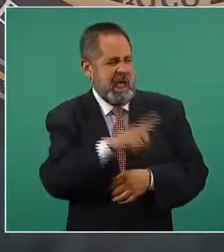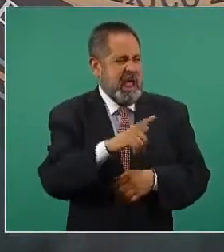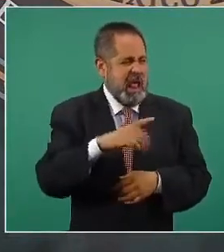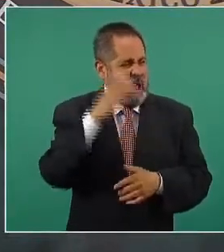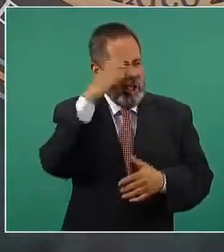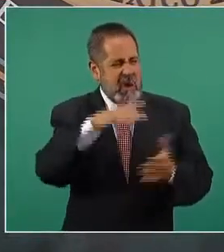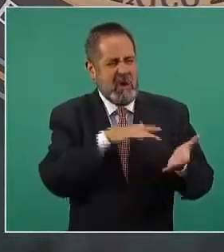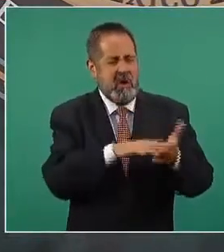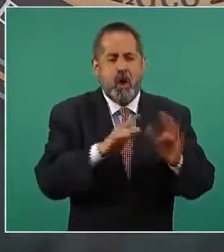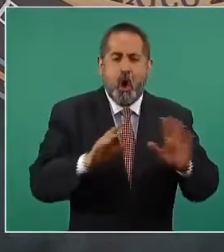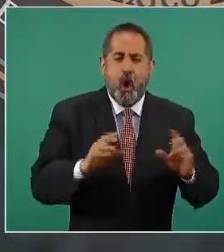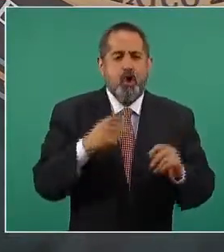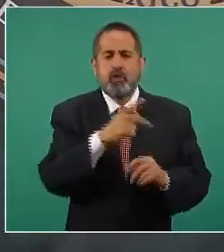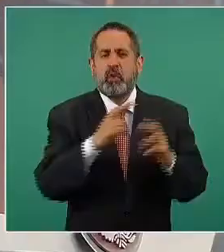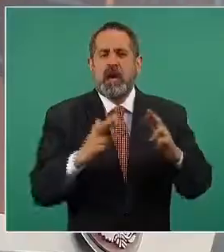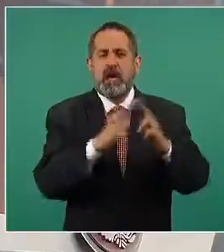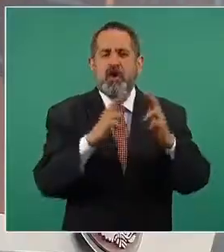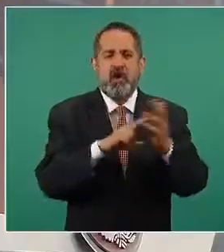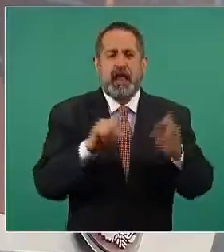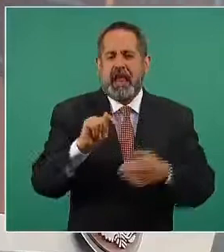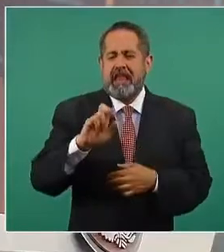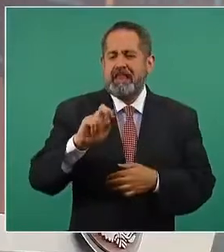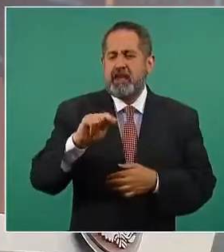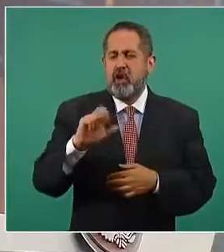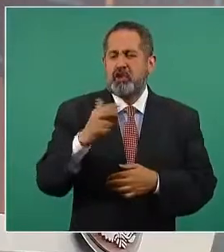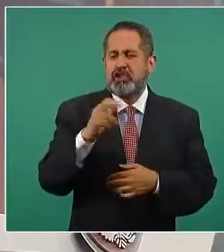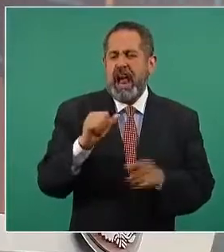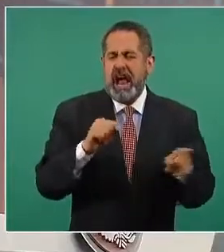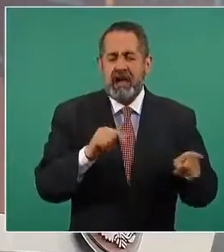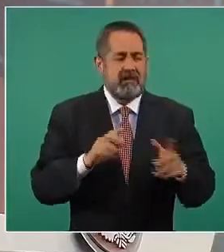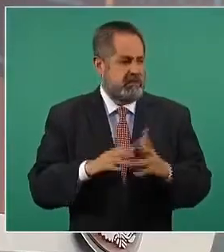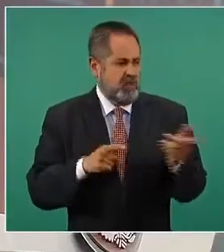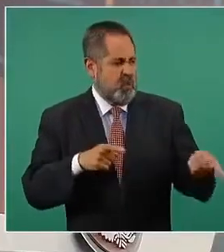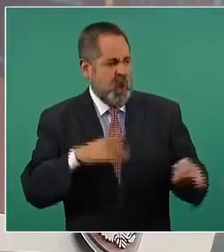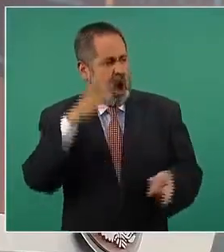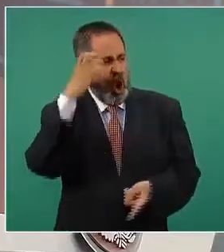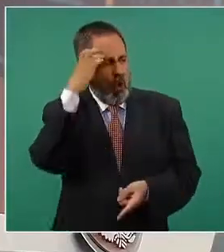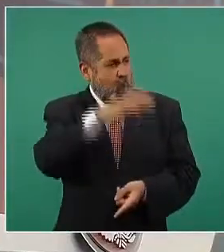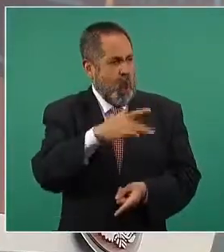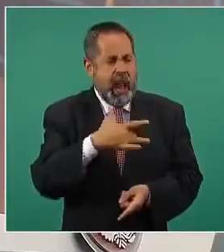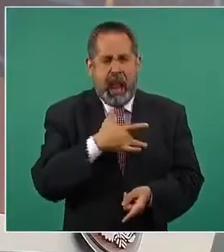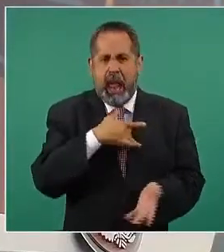Tenochtitlas tenía como fundamento la crueldad.